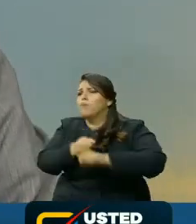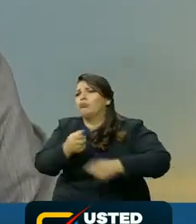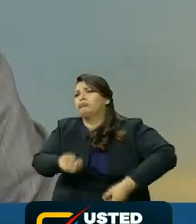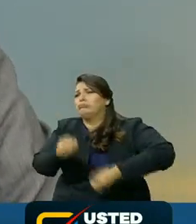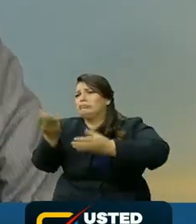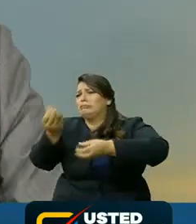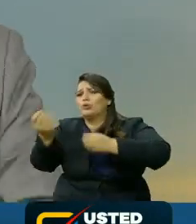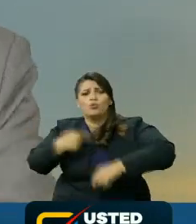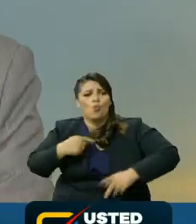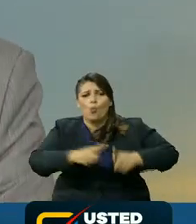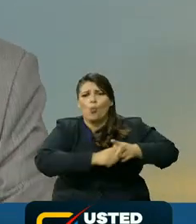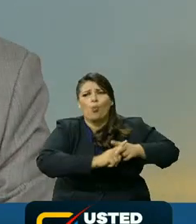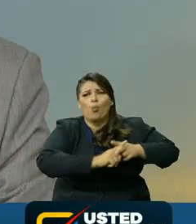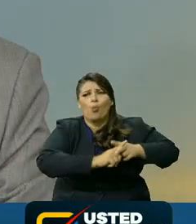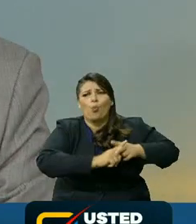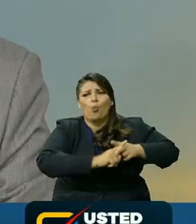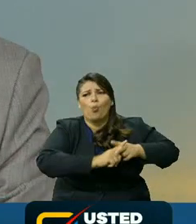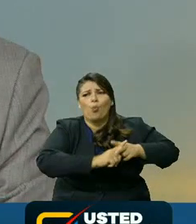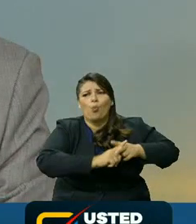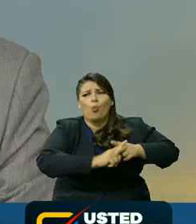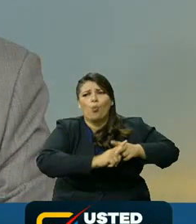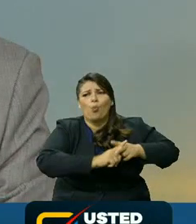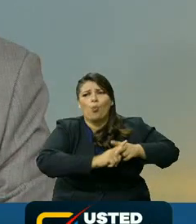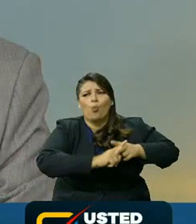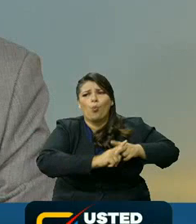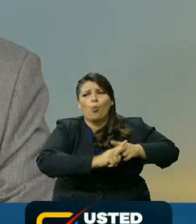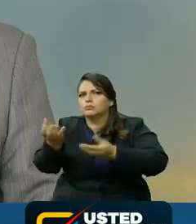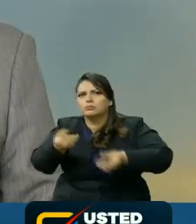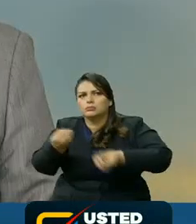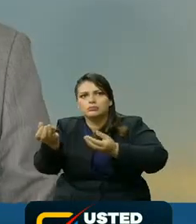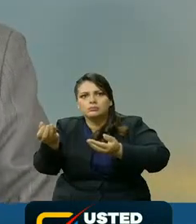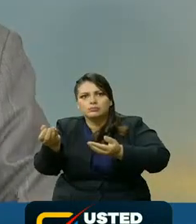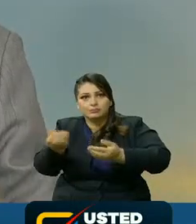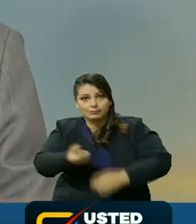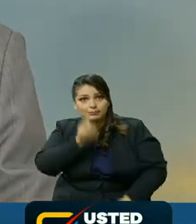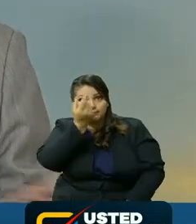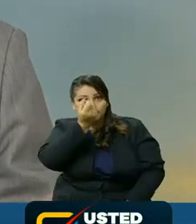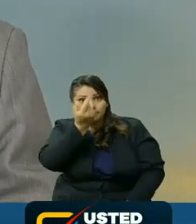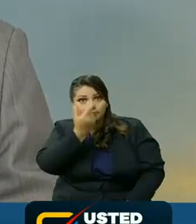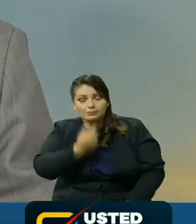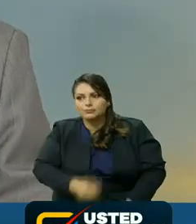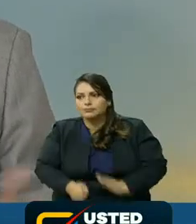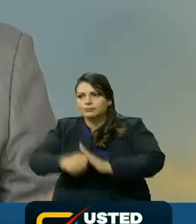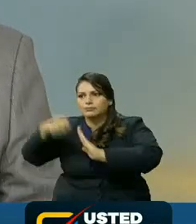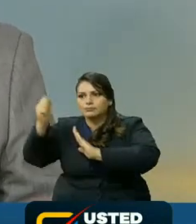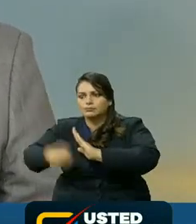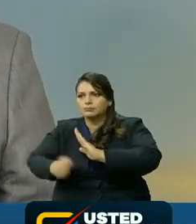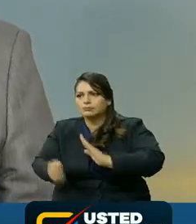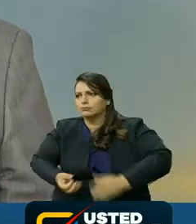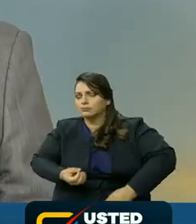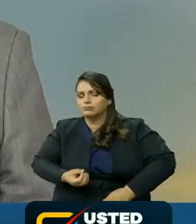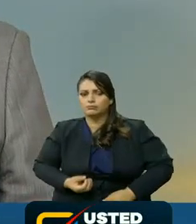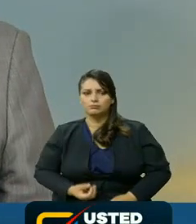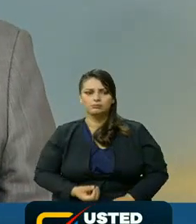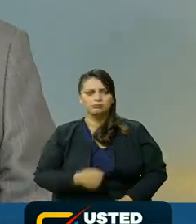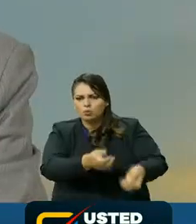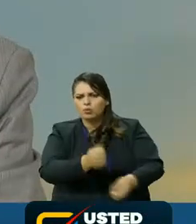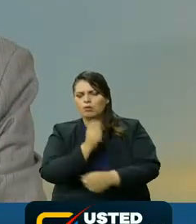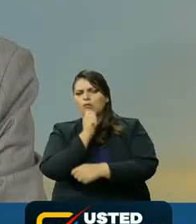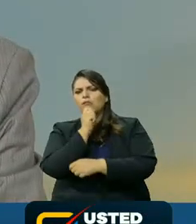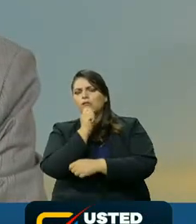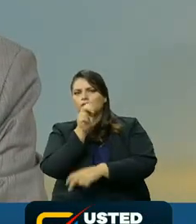les pido a los legisladores que por favor piensen. Ahí no hay gente que piense con sentido jurídico, perdónenme. Doctor,